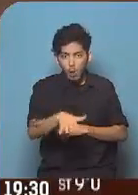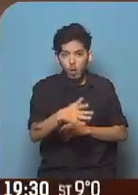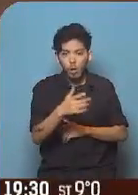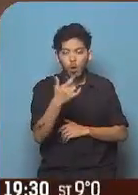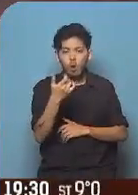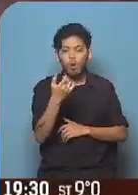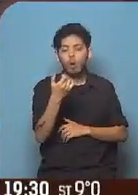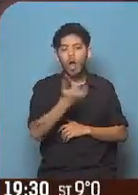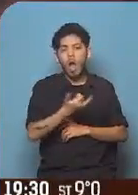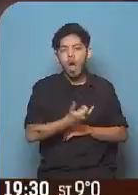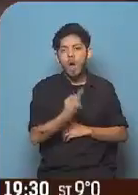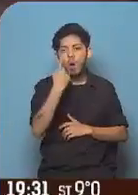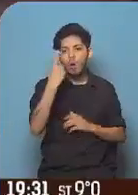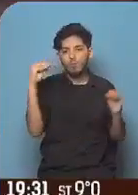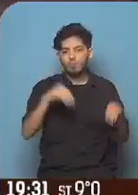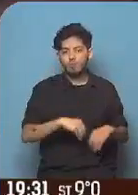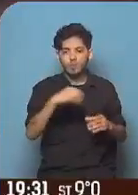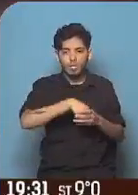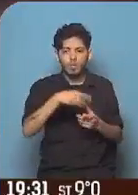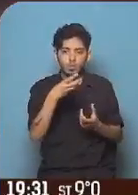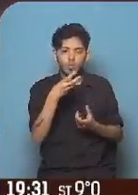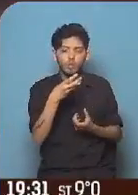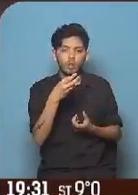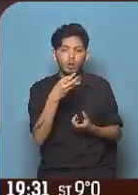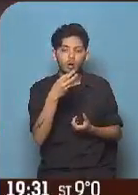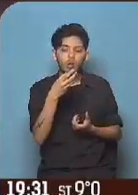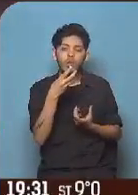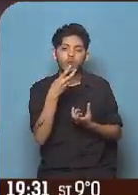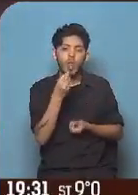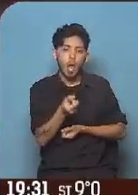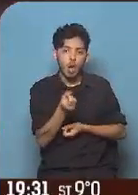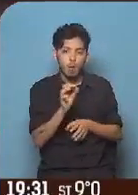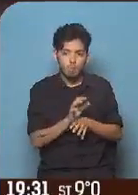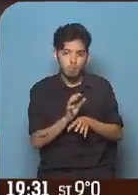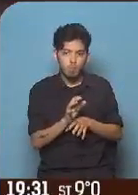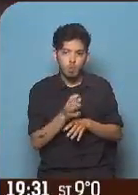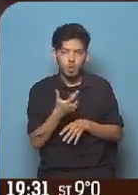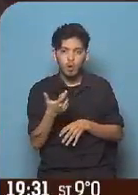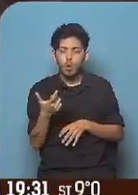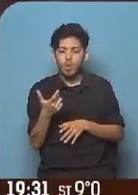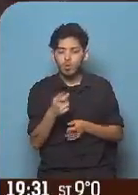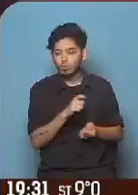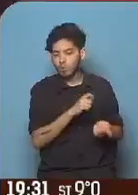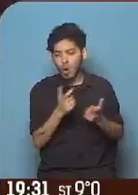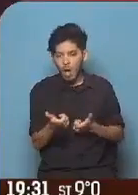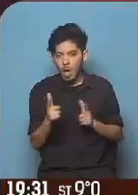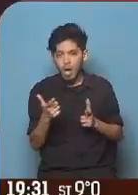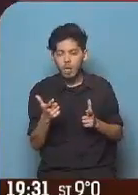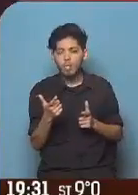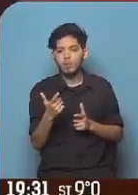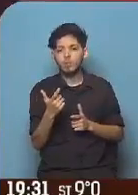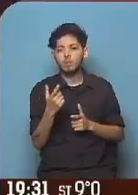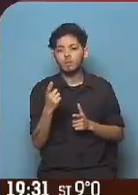hay una caída en el consumo, no se ha trasladado, por lo menos